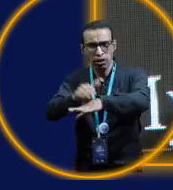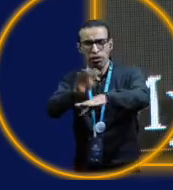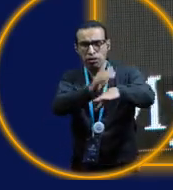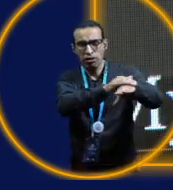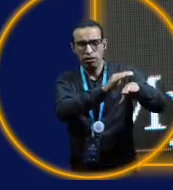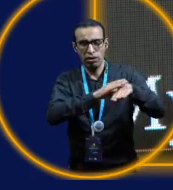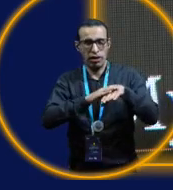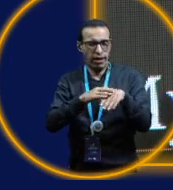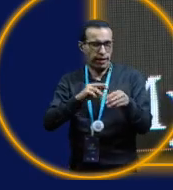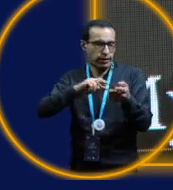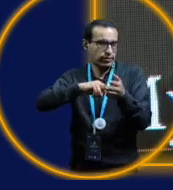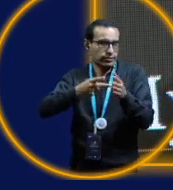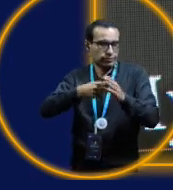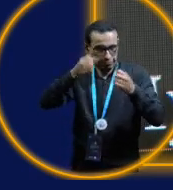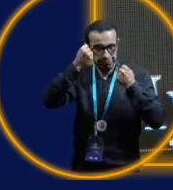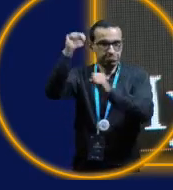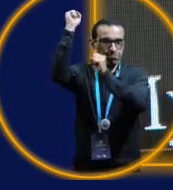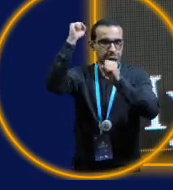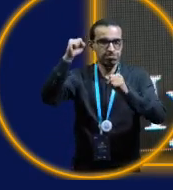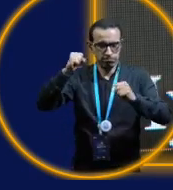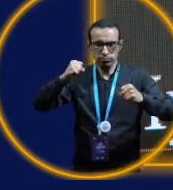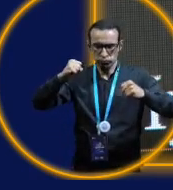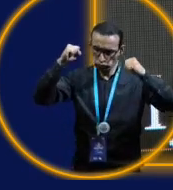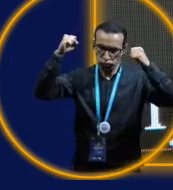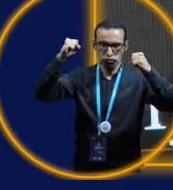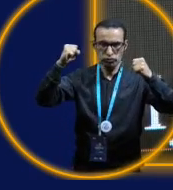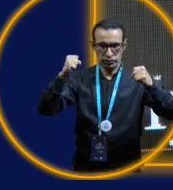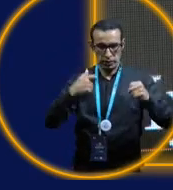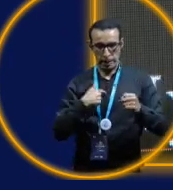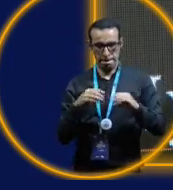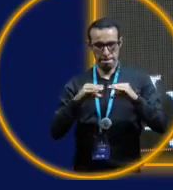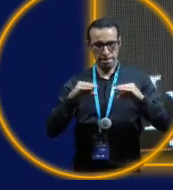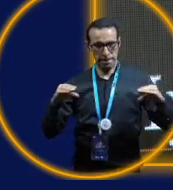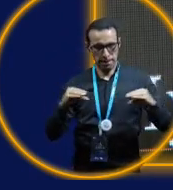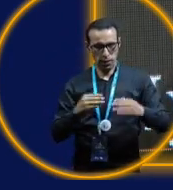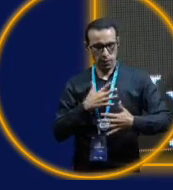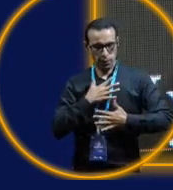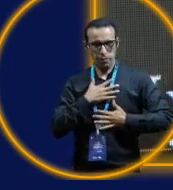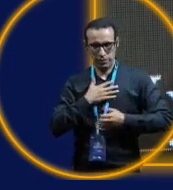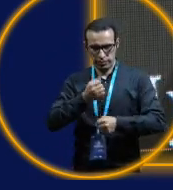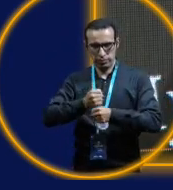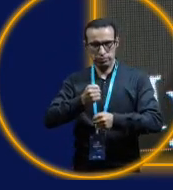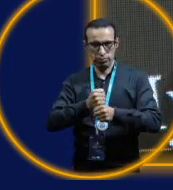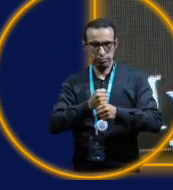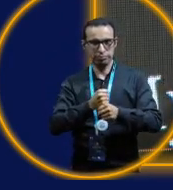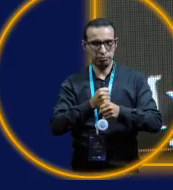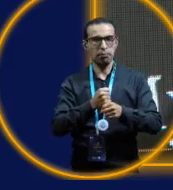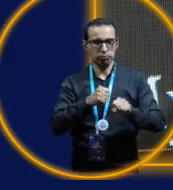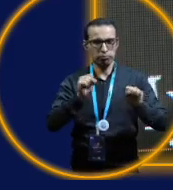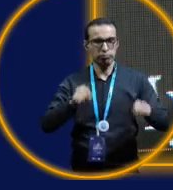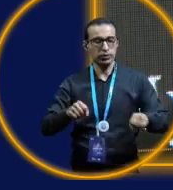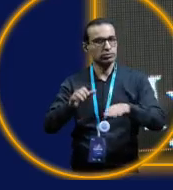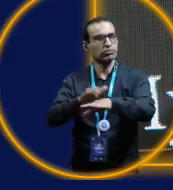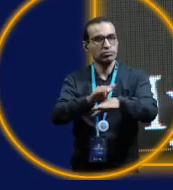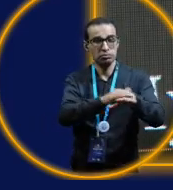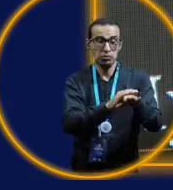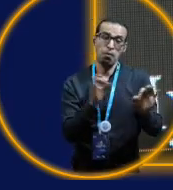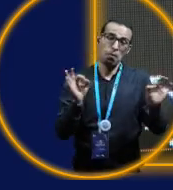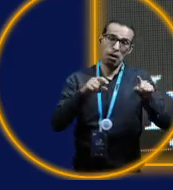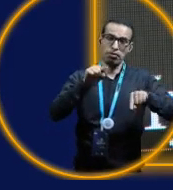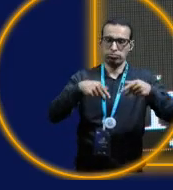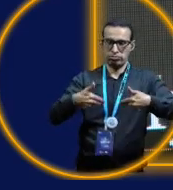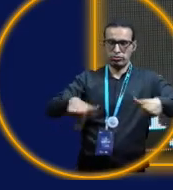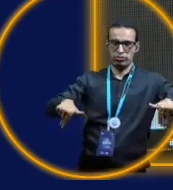gente puede usar el poder de su plataforma de una manera neutral que reconoce el poder que